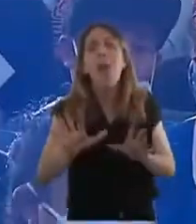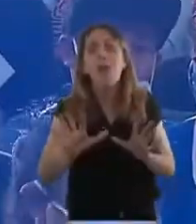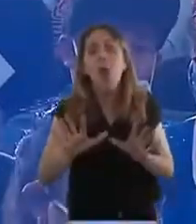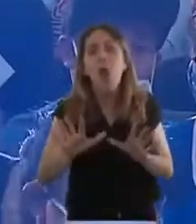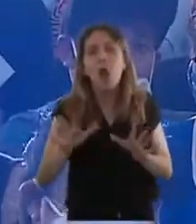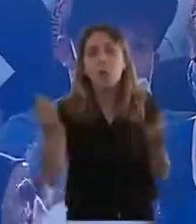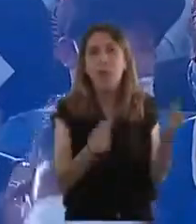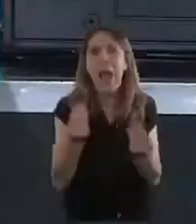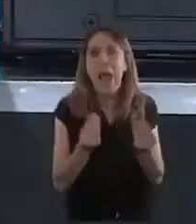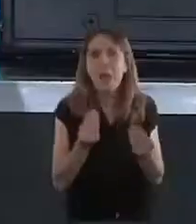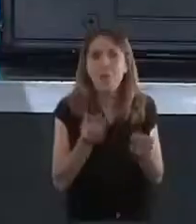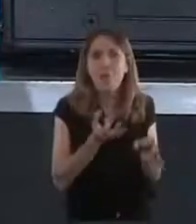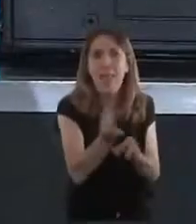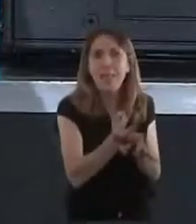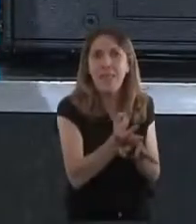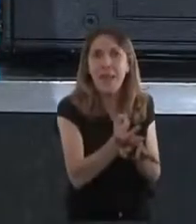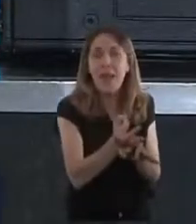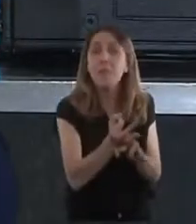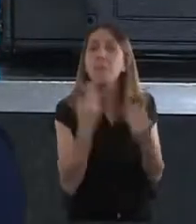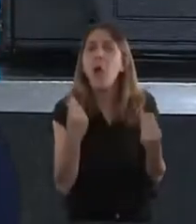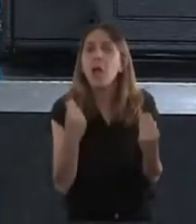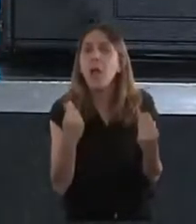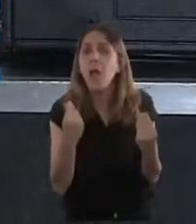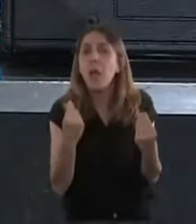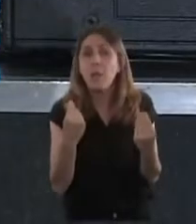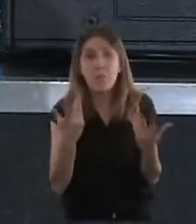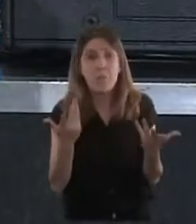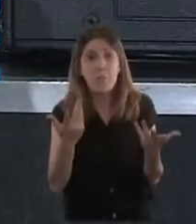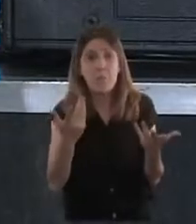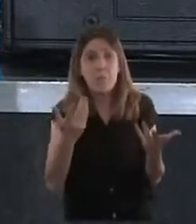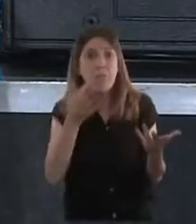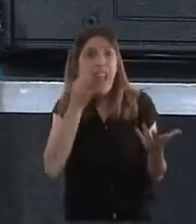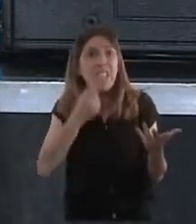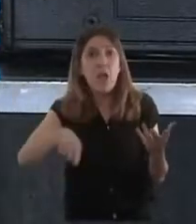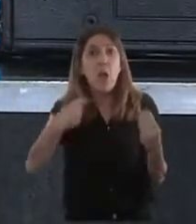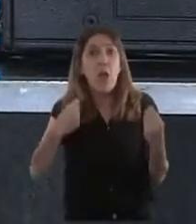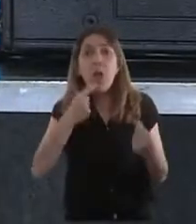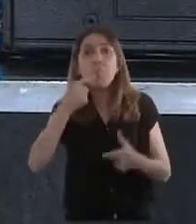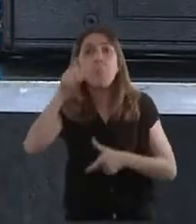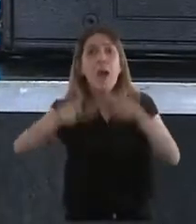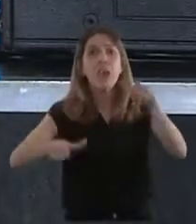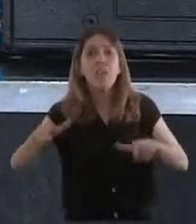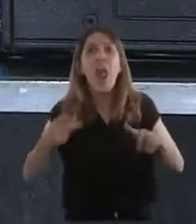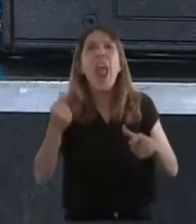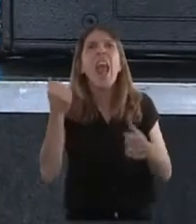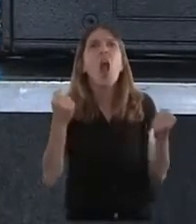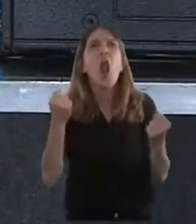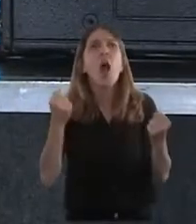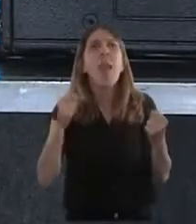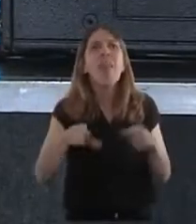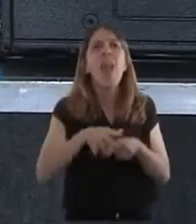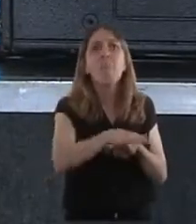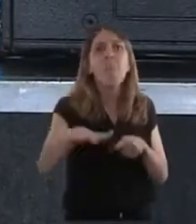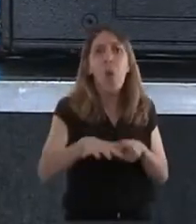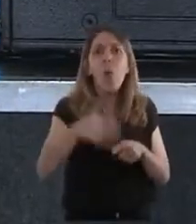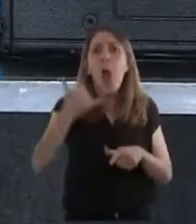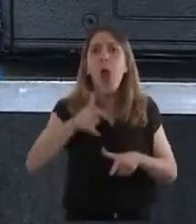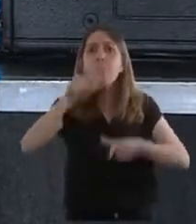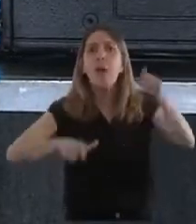Porque eso sabe también lo que está demostrando, que en la economía popular hay trabajadores y trabajadoras que pueden educar a